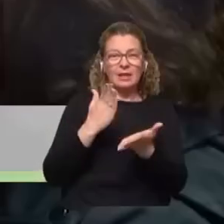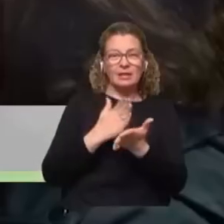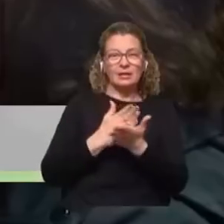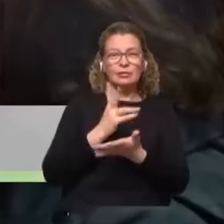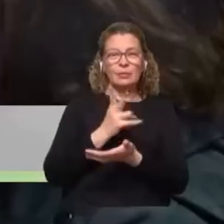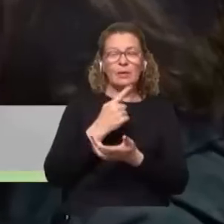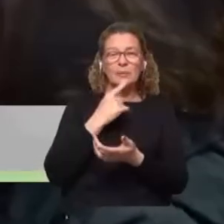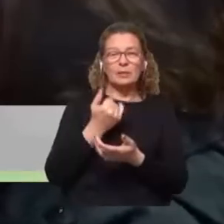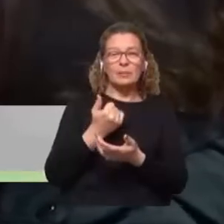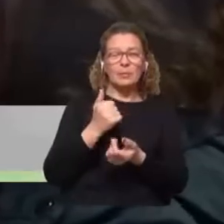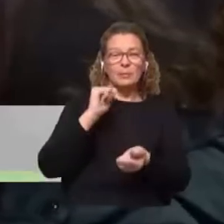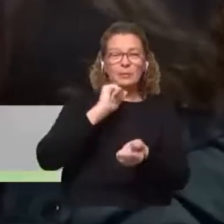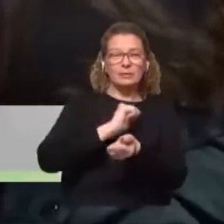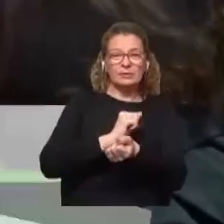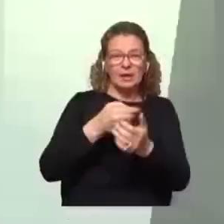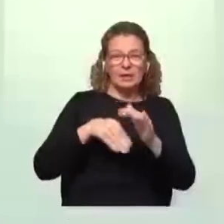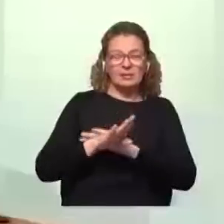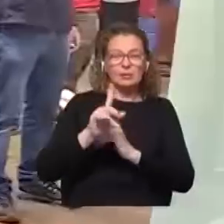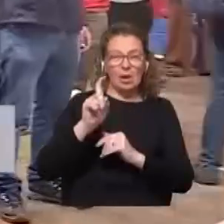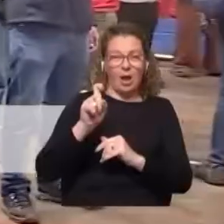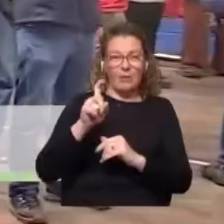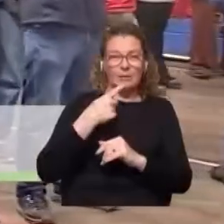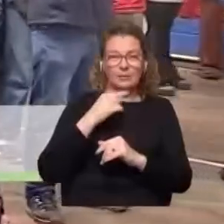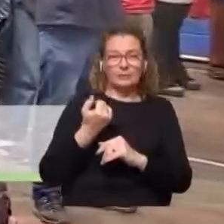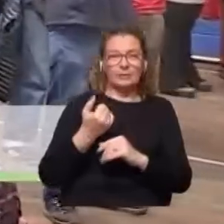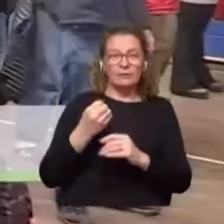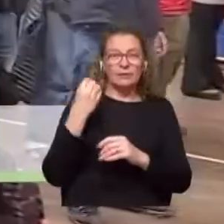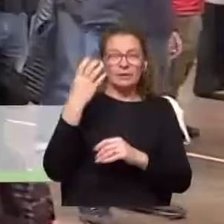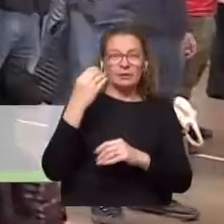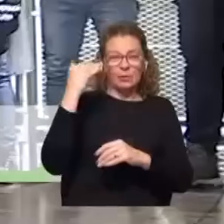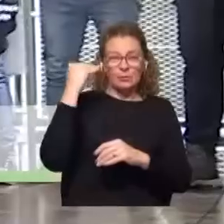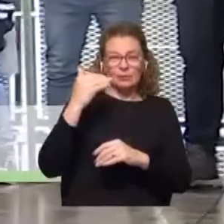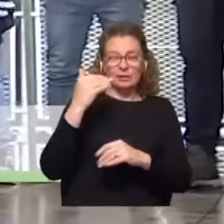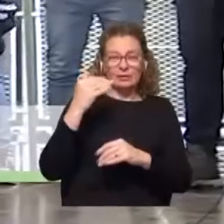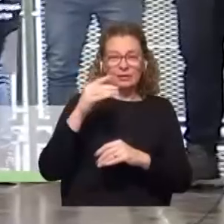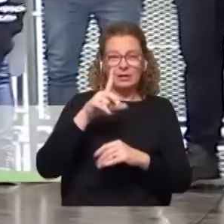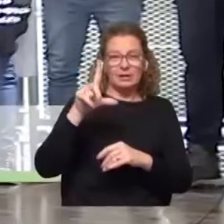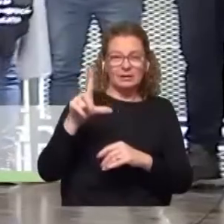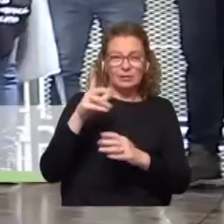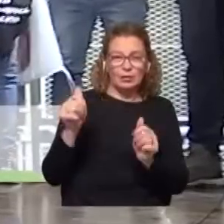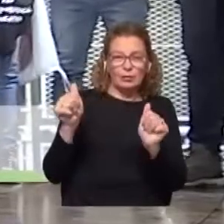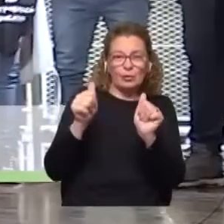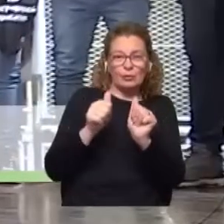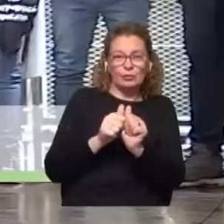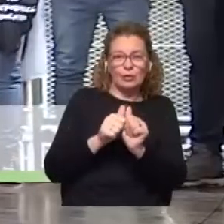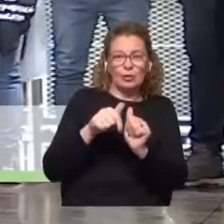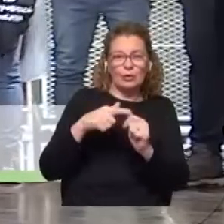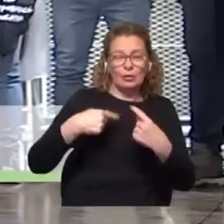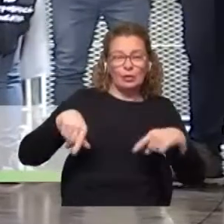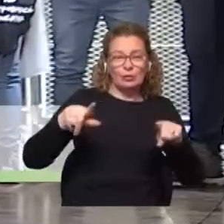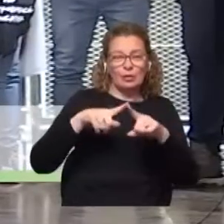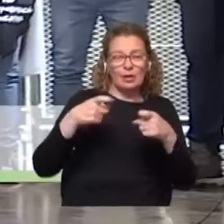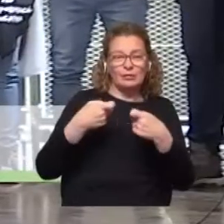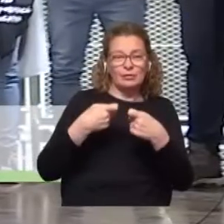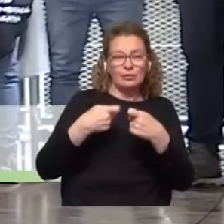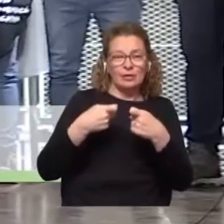Humanos como privación de libertad y acceso al agua la federación Nacional de profesores de enseñanza secundaria se reunió con representantes de todas las